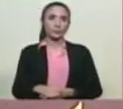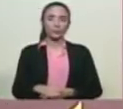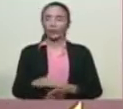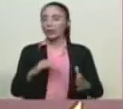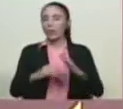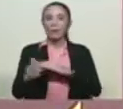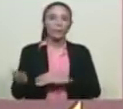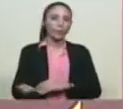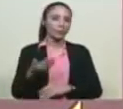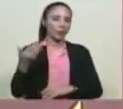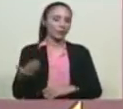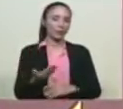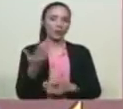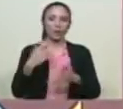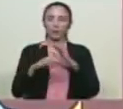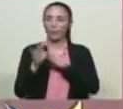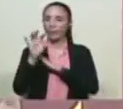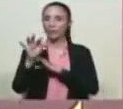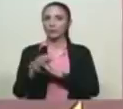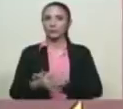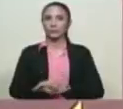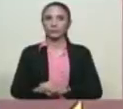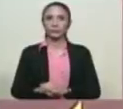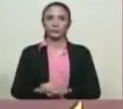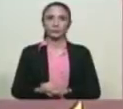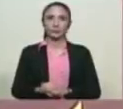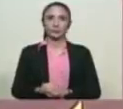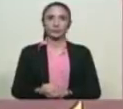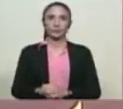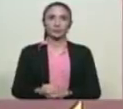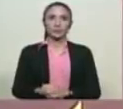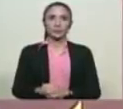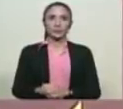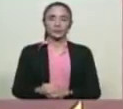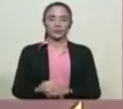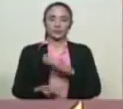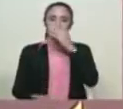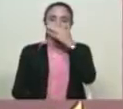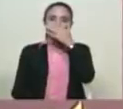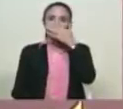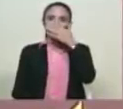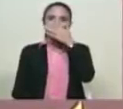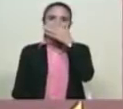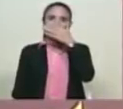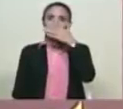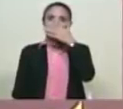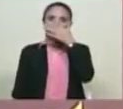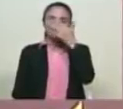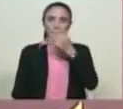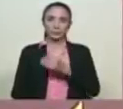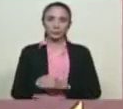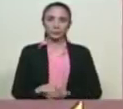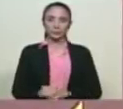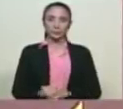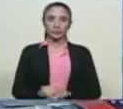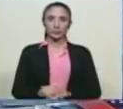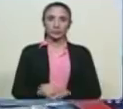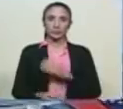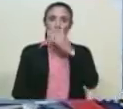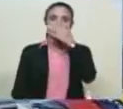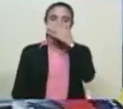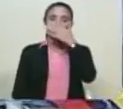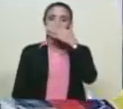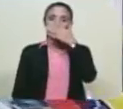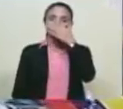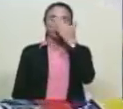vital de la vida espiritual, de la vida social de un pueblo. Los